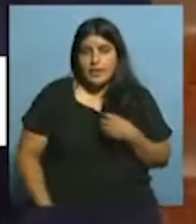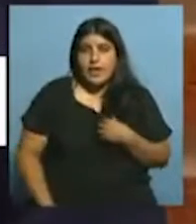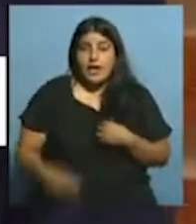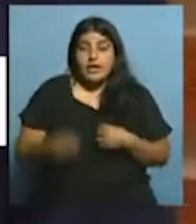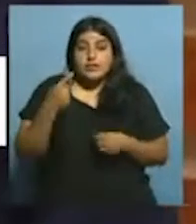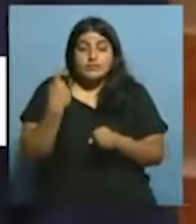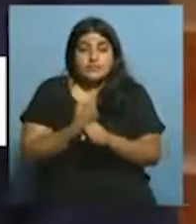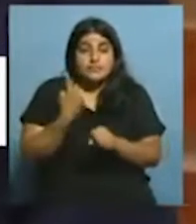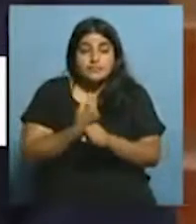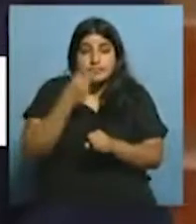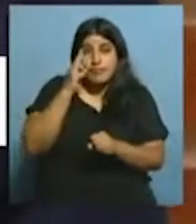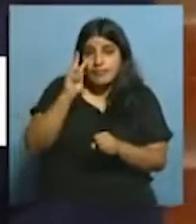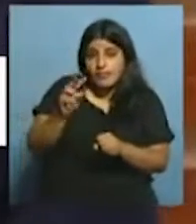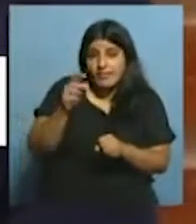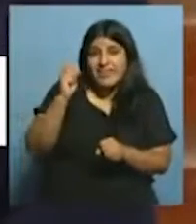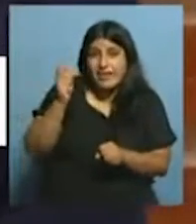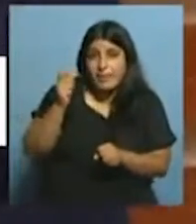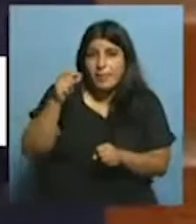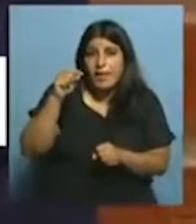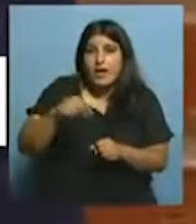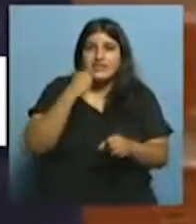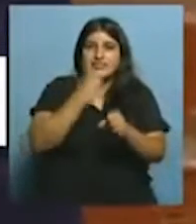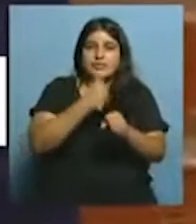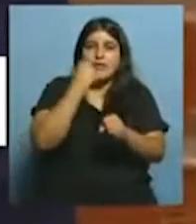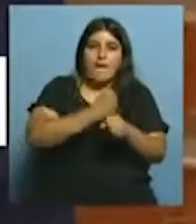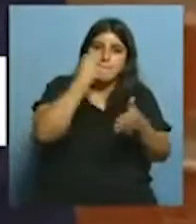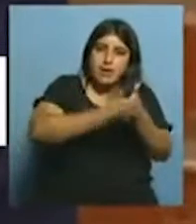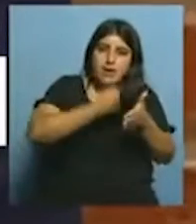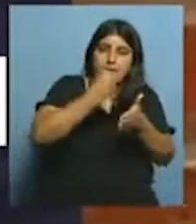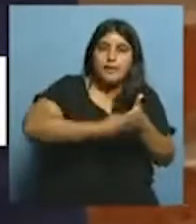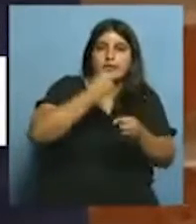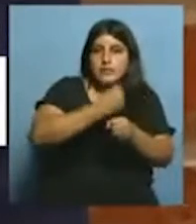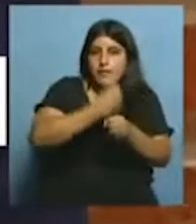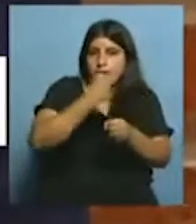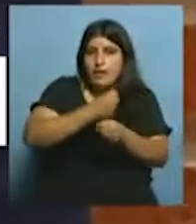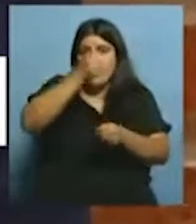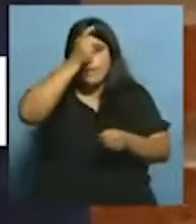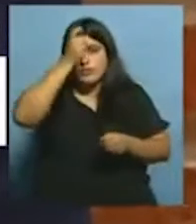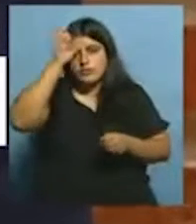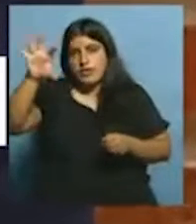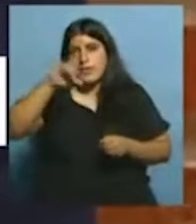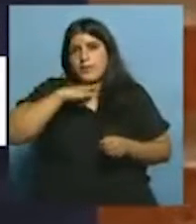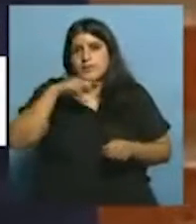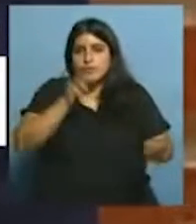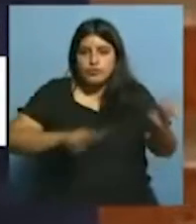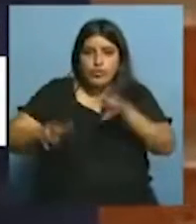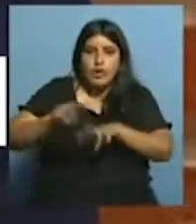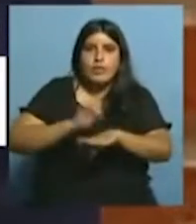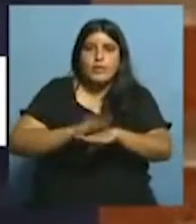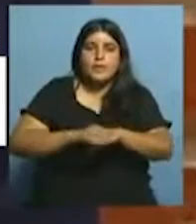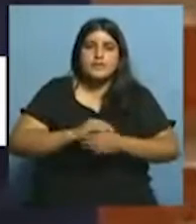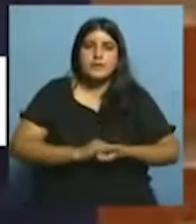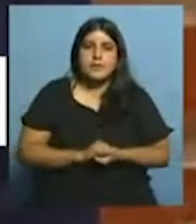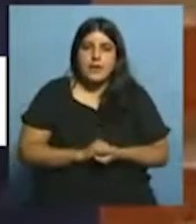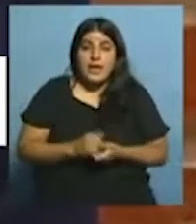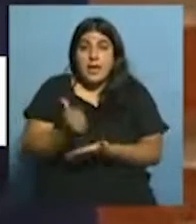se la pudo identificar, sigue trabajando el área correspondiente de policía de la provincia, así que esperamos en